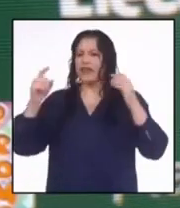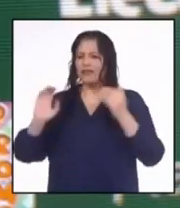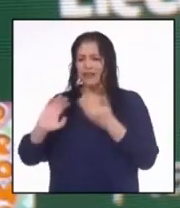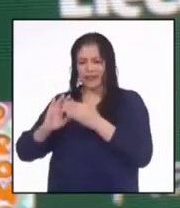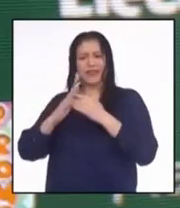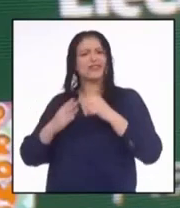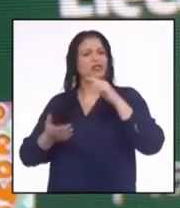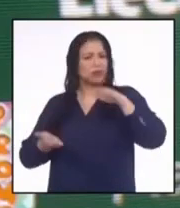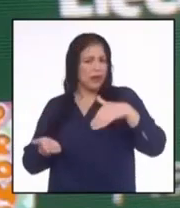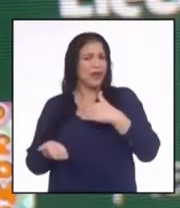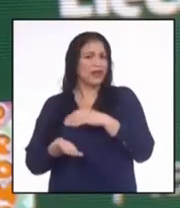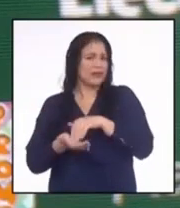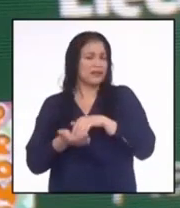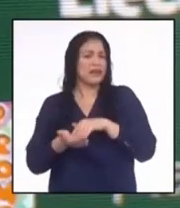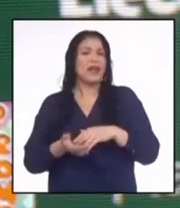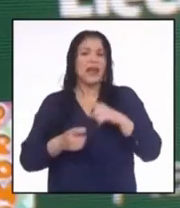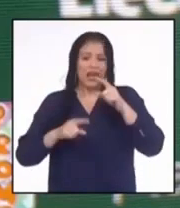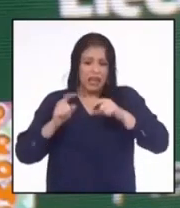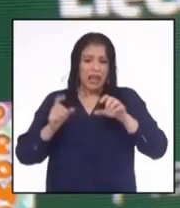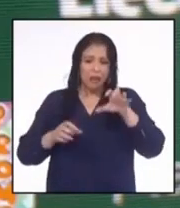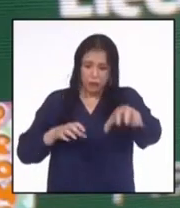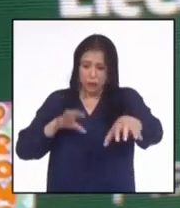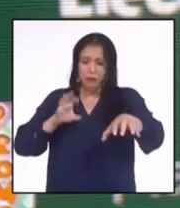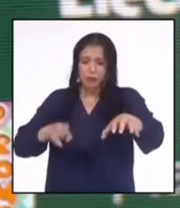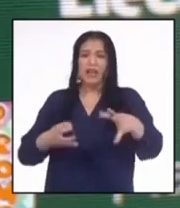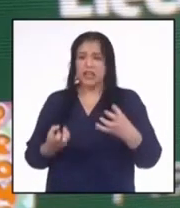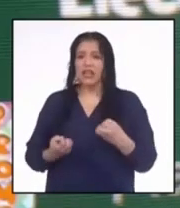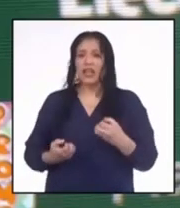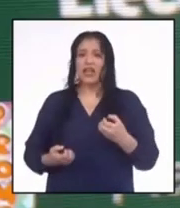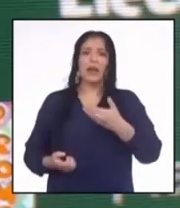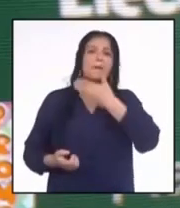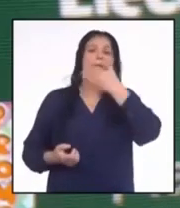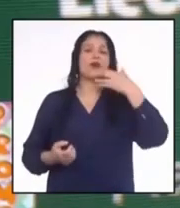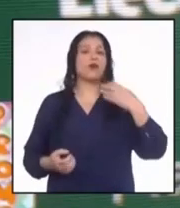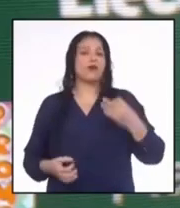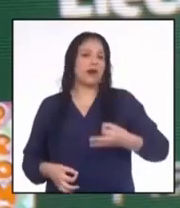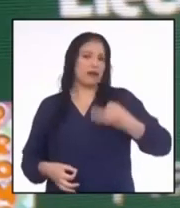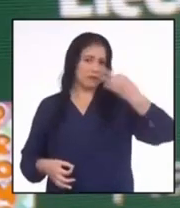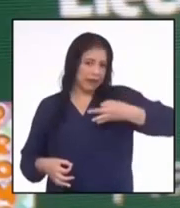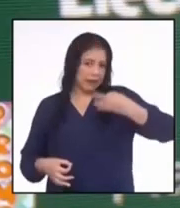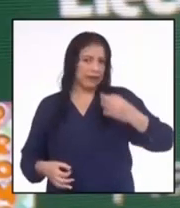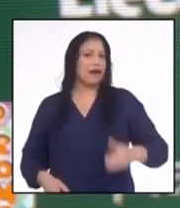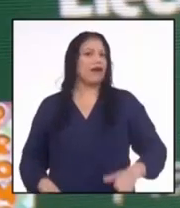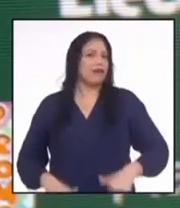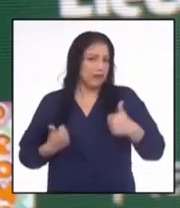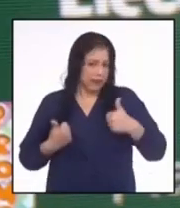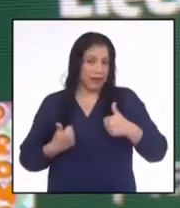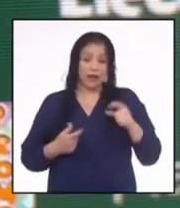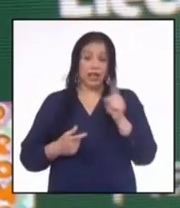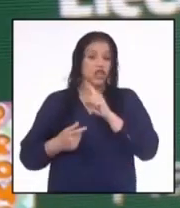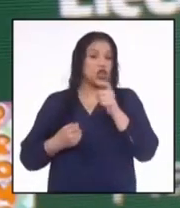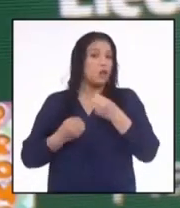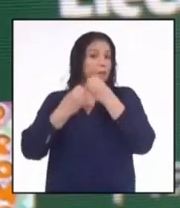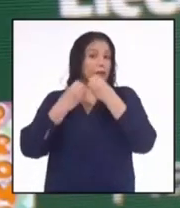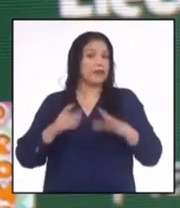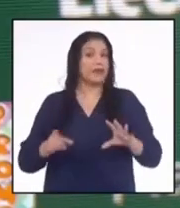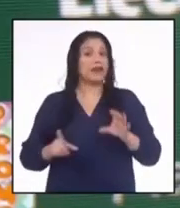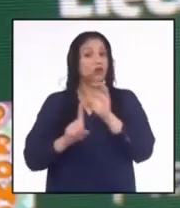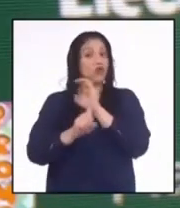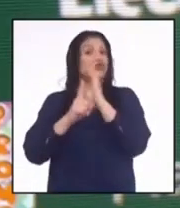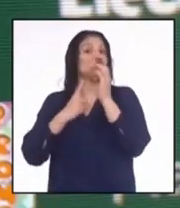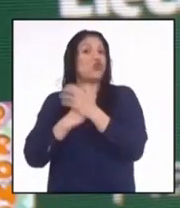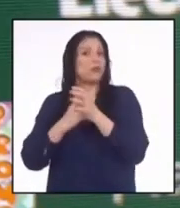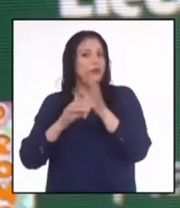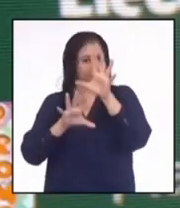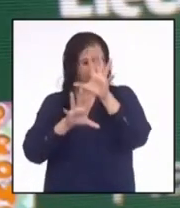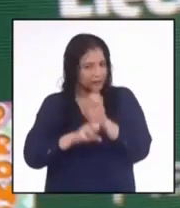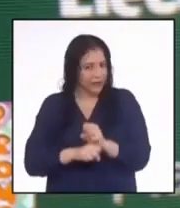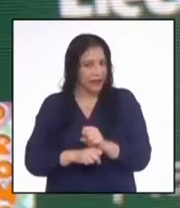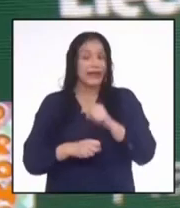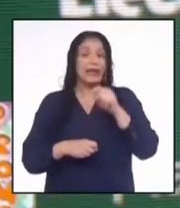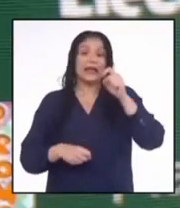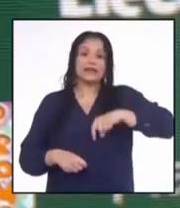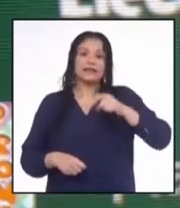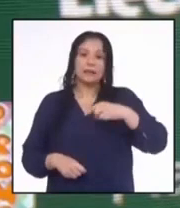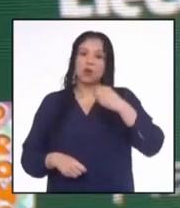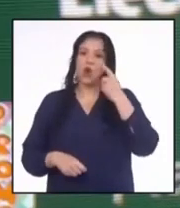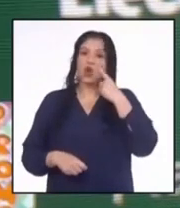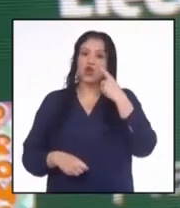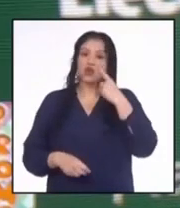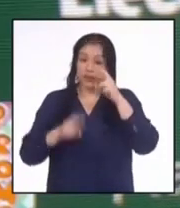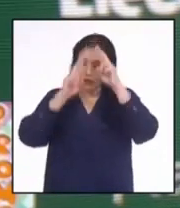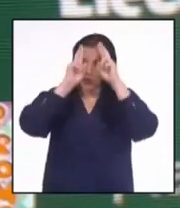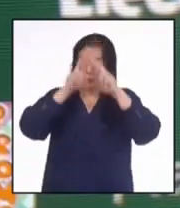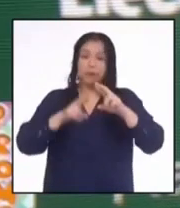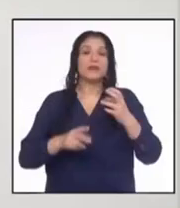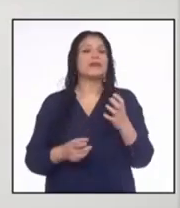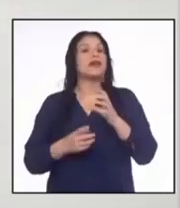ambas realidades buscan una mejor calidad de vida sin perder sus costumbres y tradiciones. Hay que conocer y respetar las costumbres